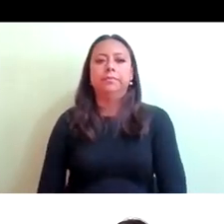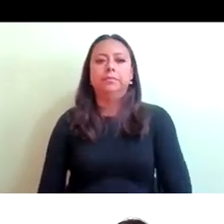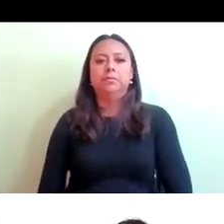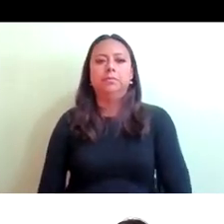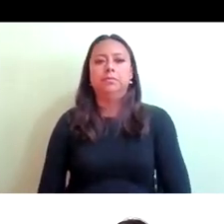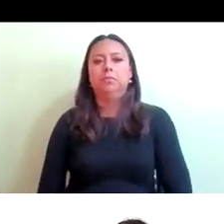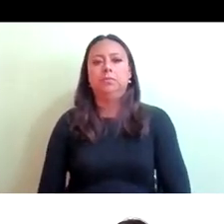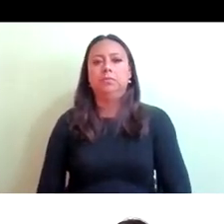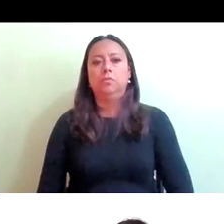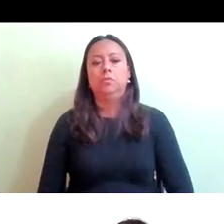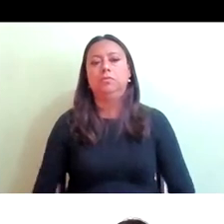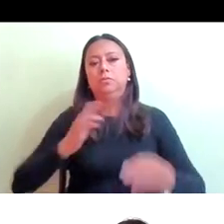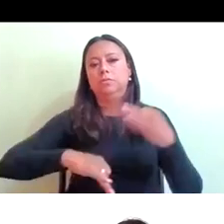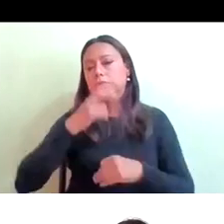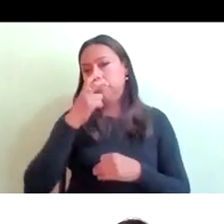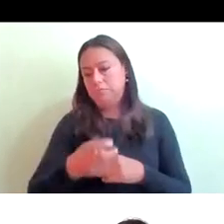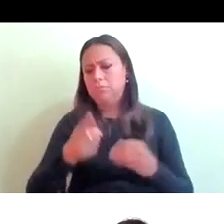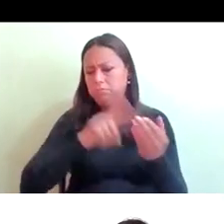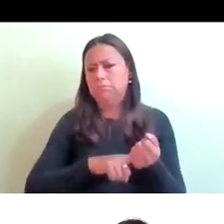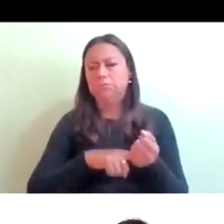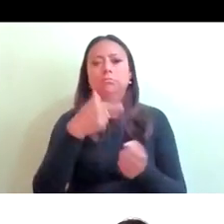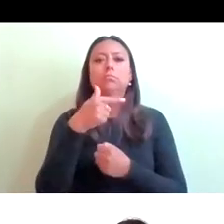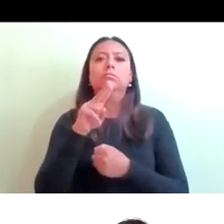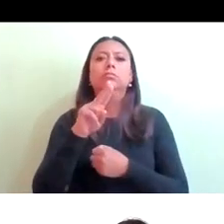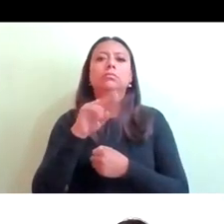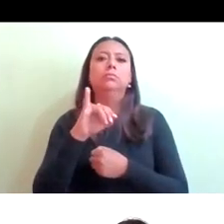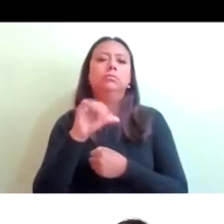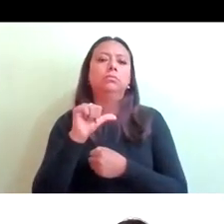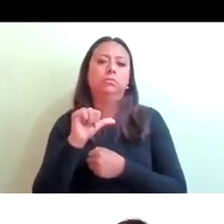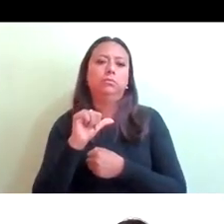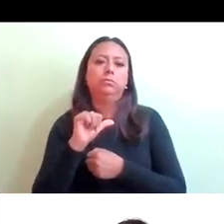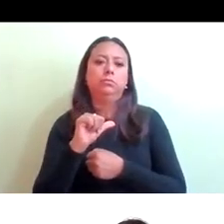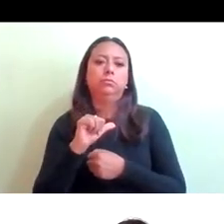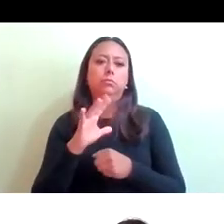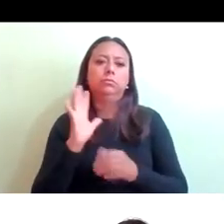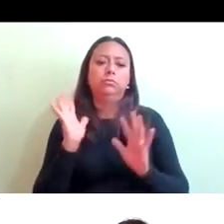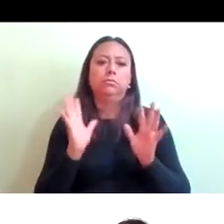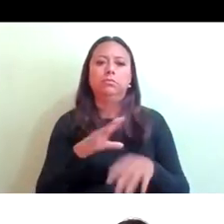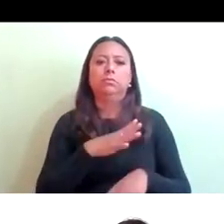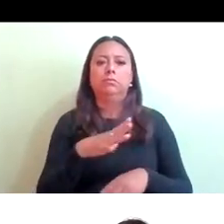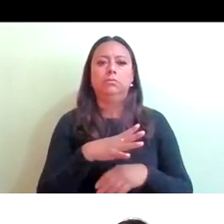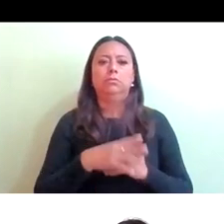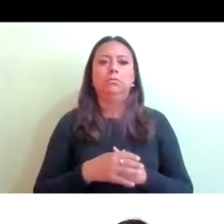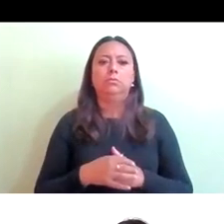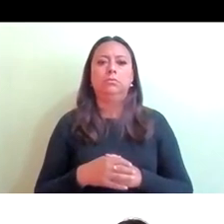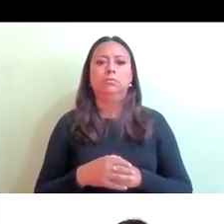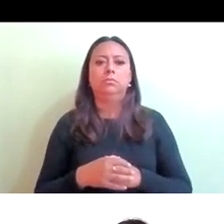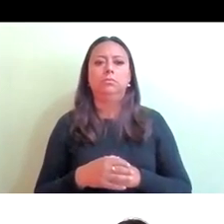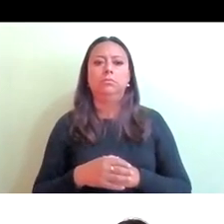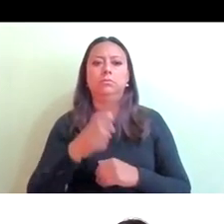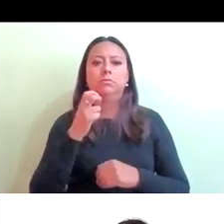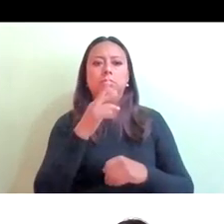está establecido en la propia guía que se emitió, y ya es la responsabilidad de